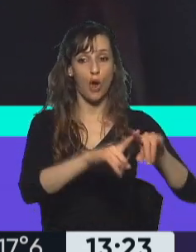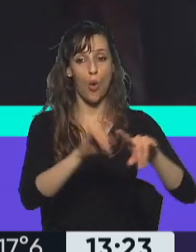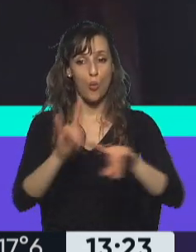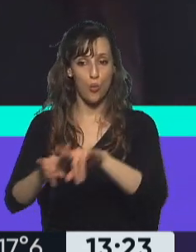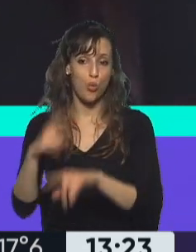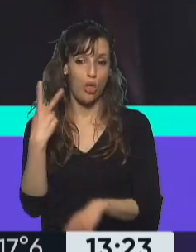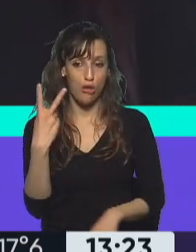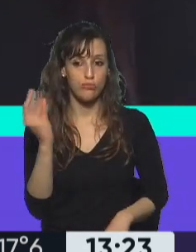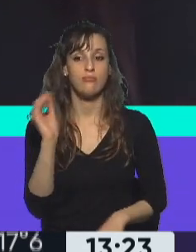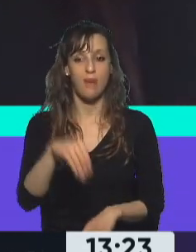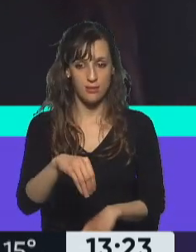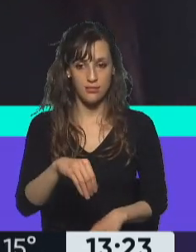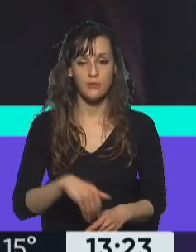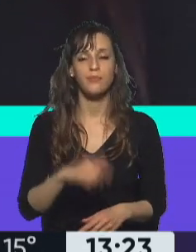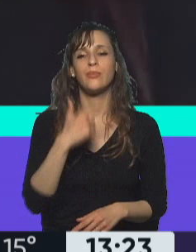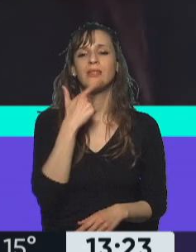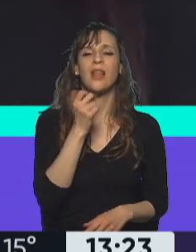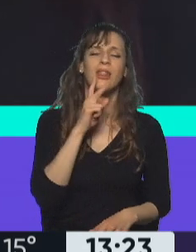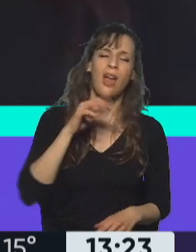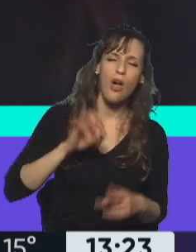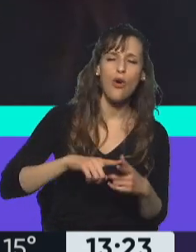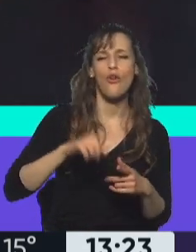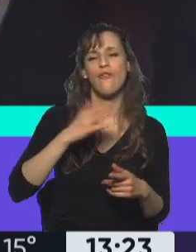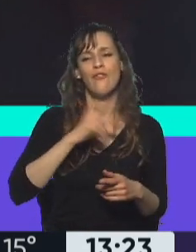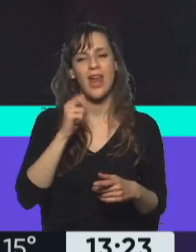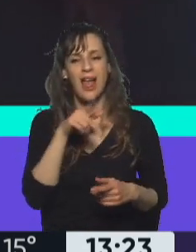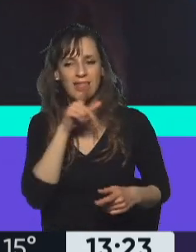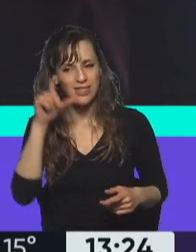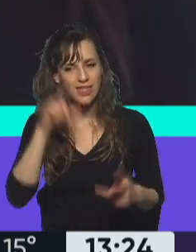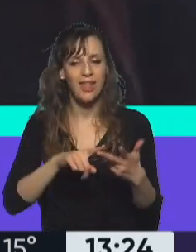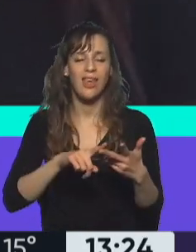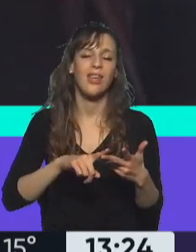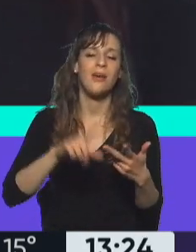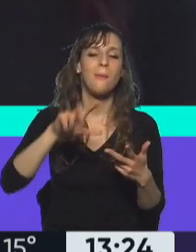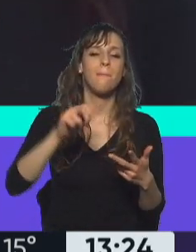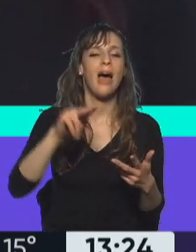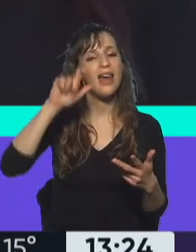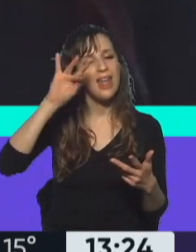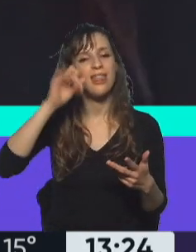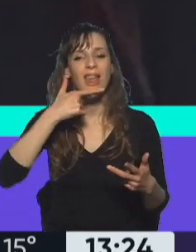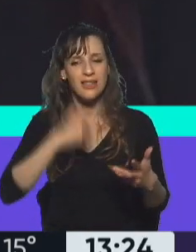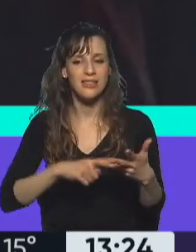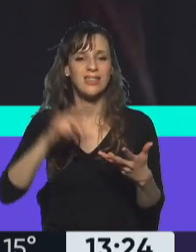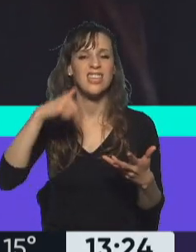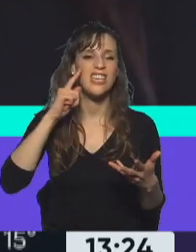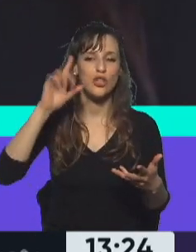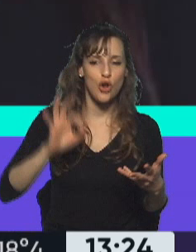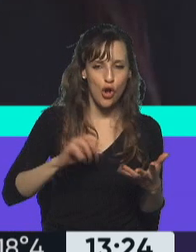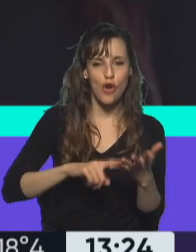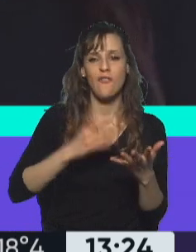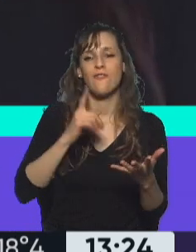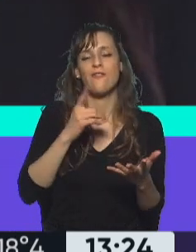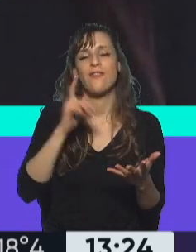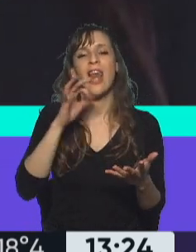más, así que Santiago Gornori, Marco Ferrante, Laura Paredes o Mariana Chaud han hecho este trabajo, Nico Levin, Fernando